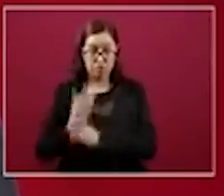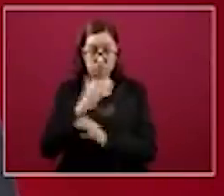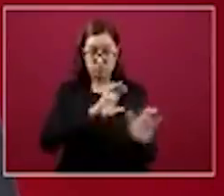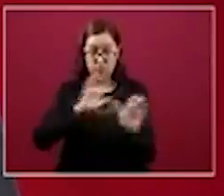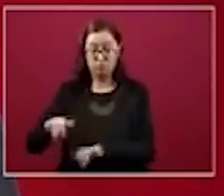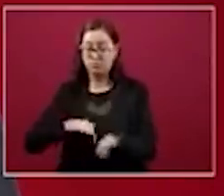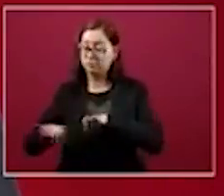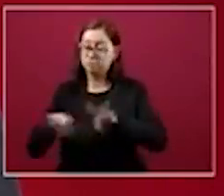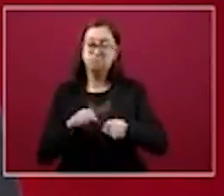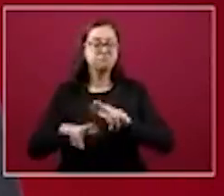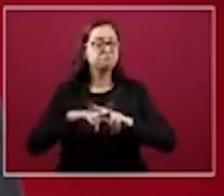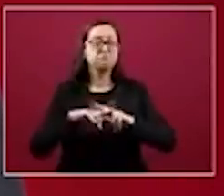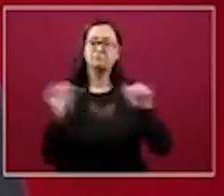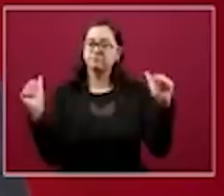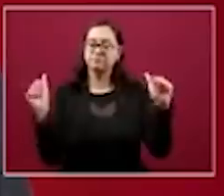gobierno.